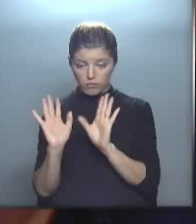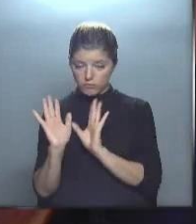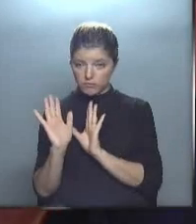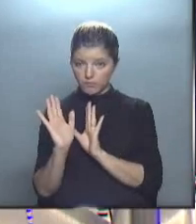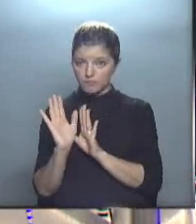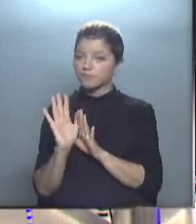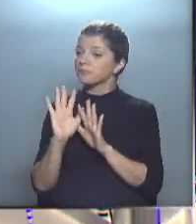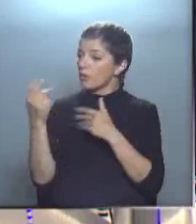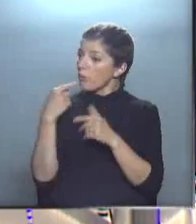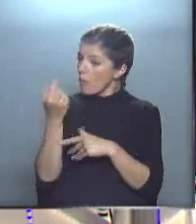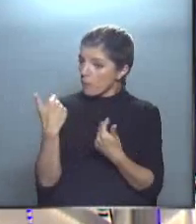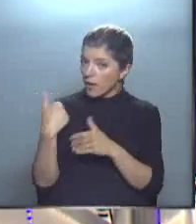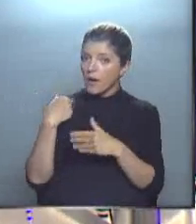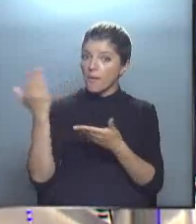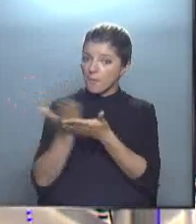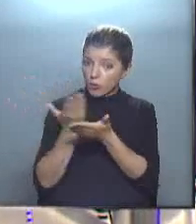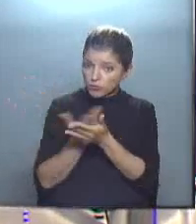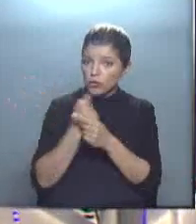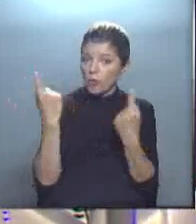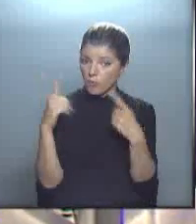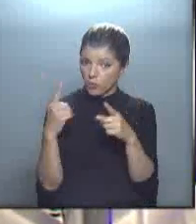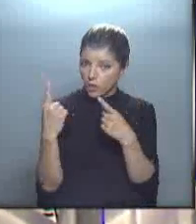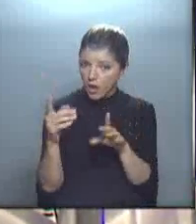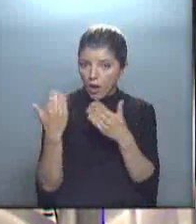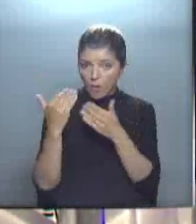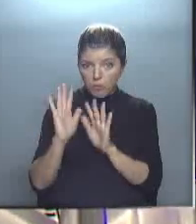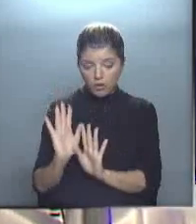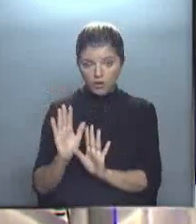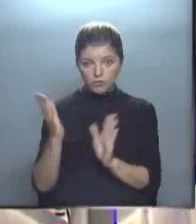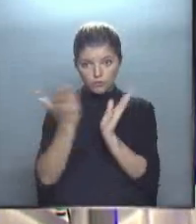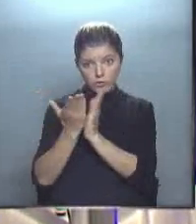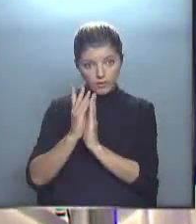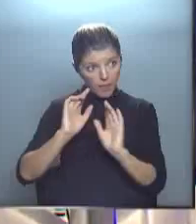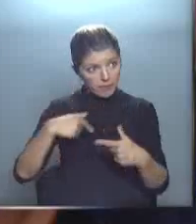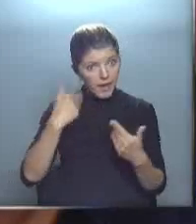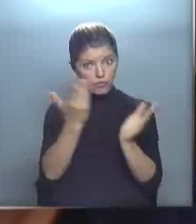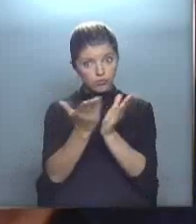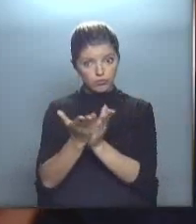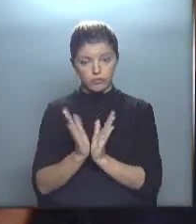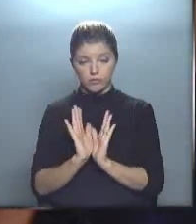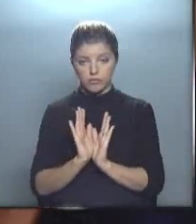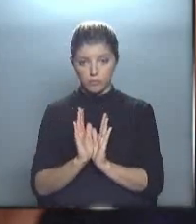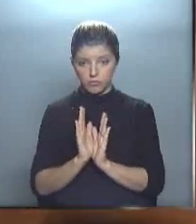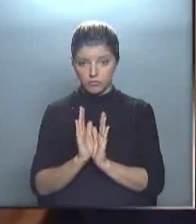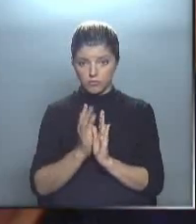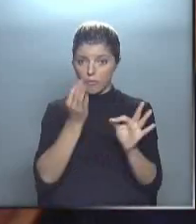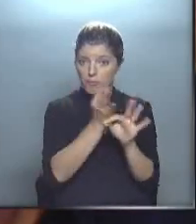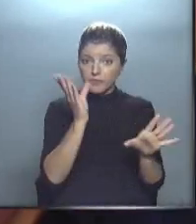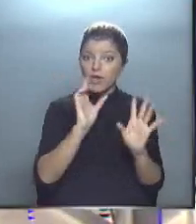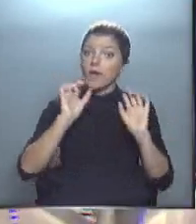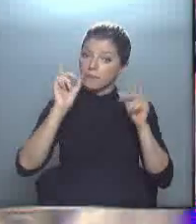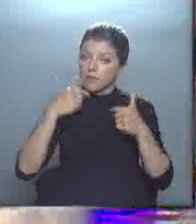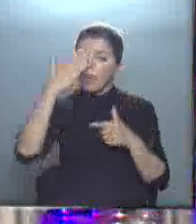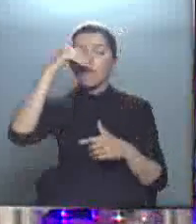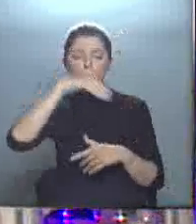bueno, estudiar producción musical. Sí, vale, hay que estudiar. Sí. Estudiar producción musical se estudia también, ¿no? Sí. Eso es arte. Después